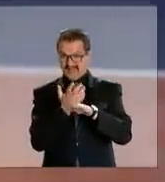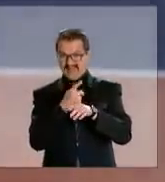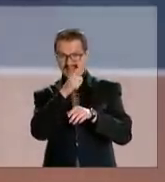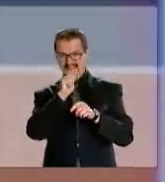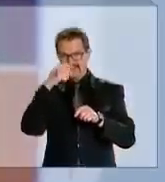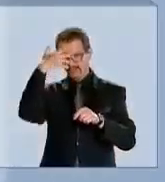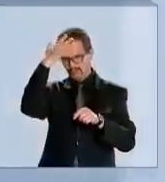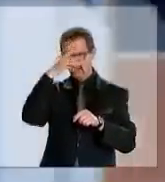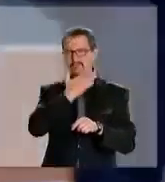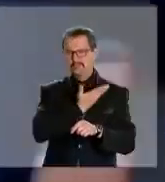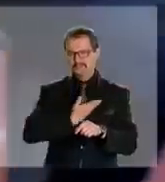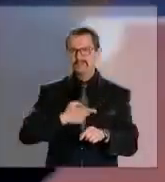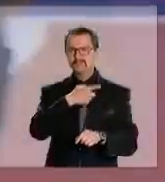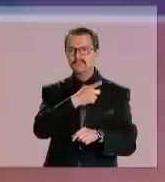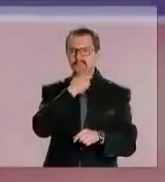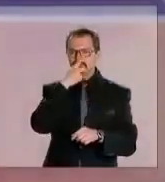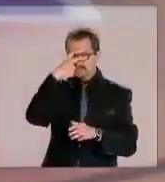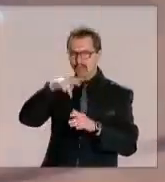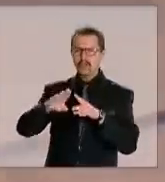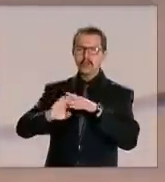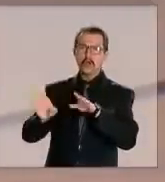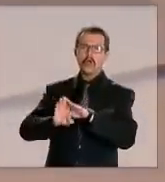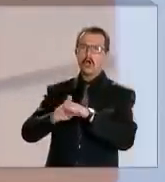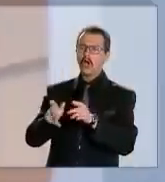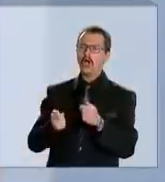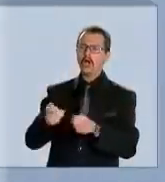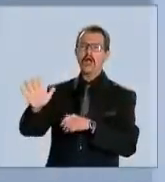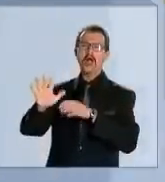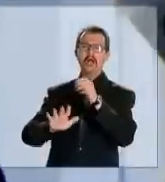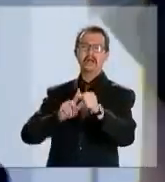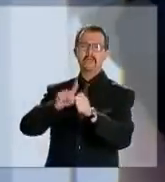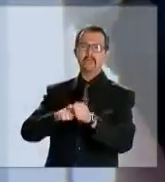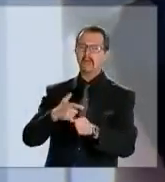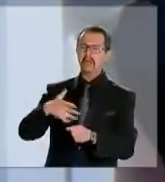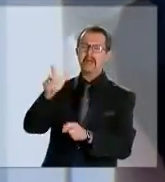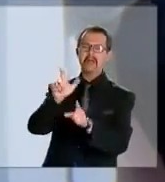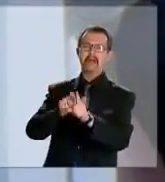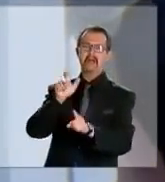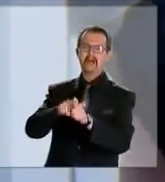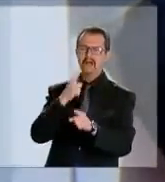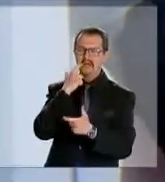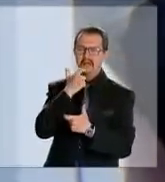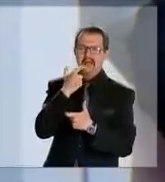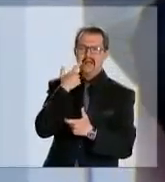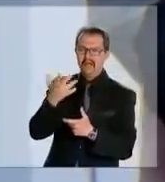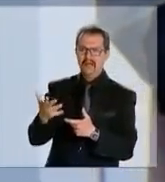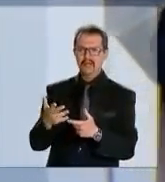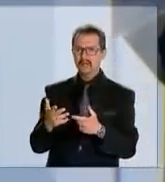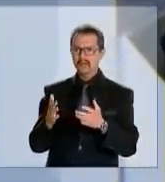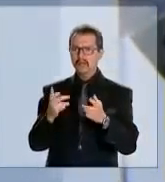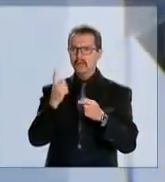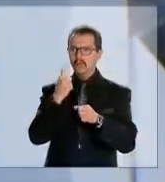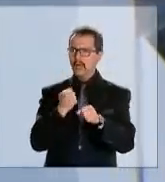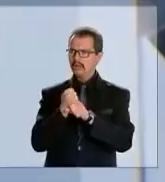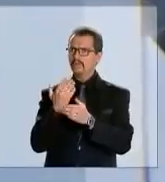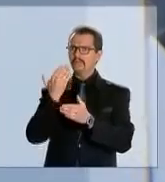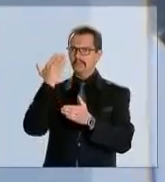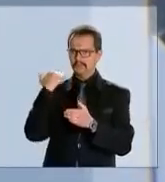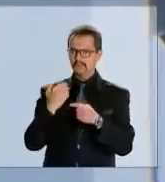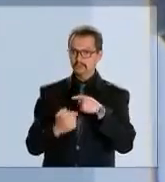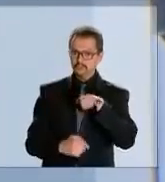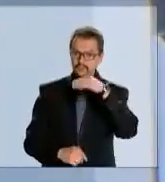pero también vale la pena recordar fuera la amenaza que teníamos el año pasado el año pasado se pensaba que empezando la